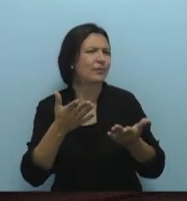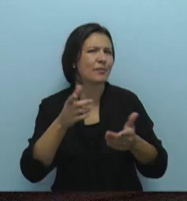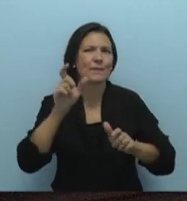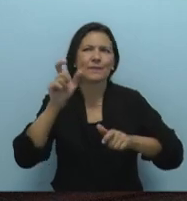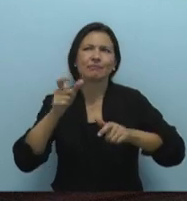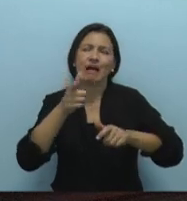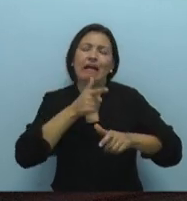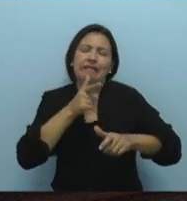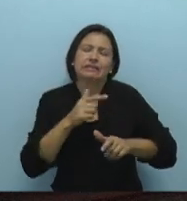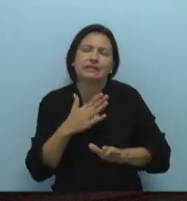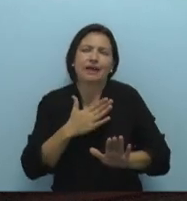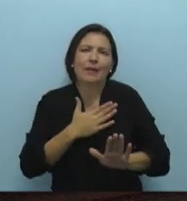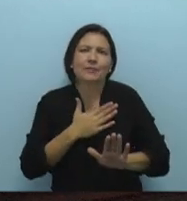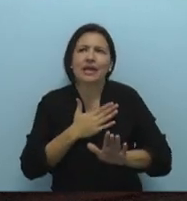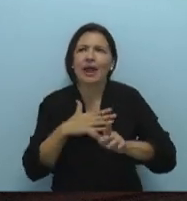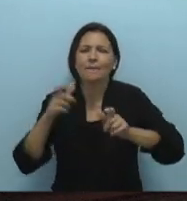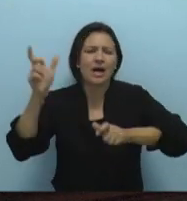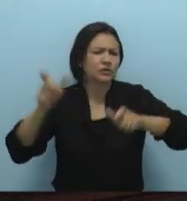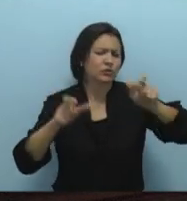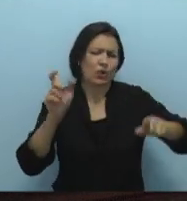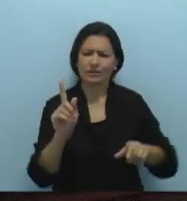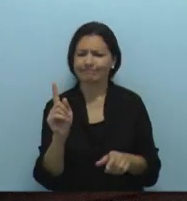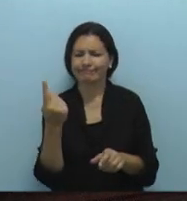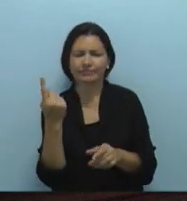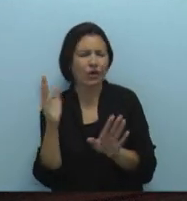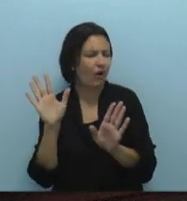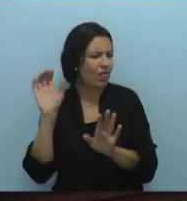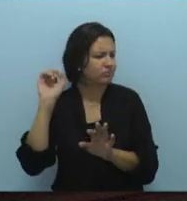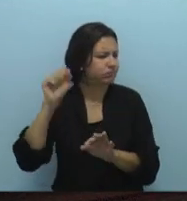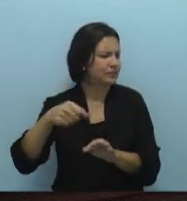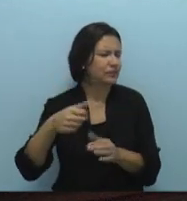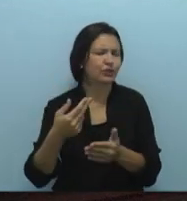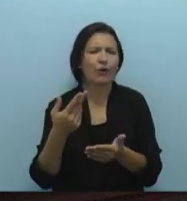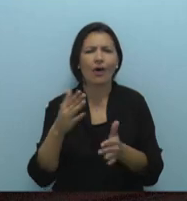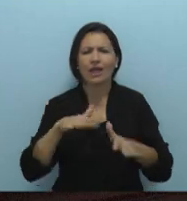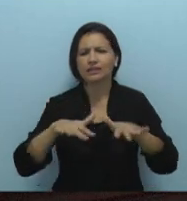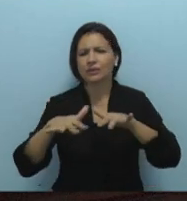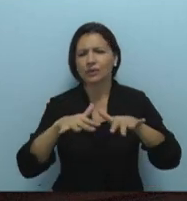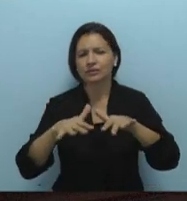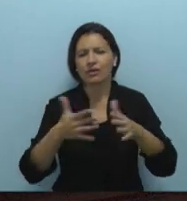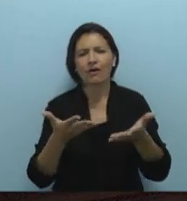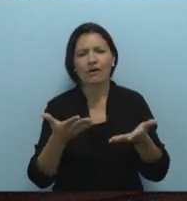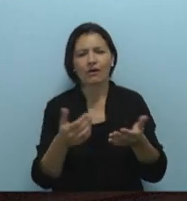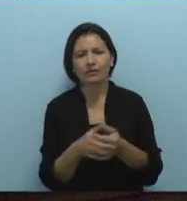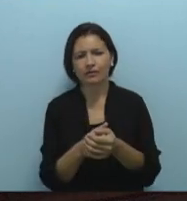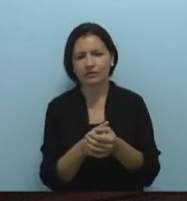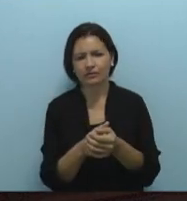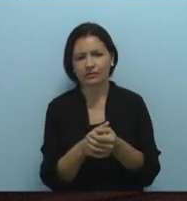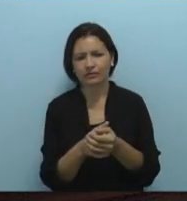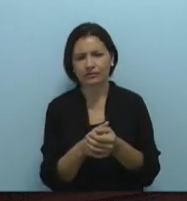donde en Argentina más del 60% de la población no se encuentra